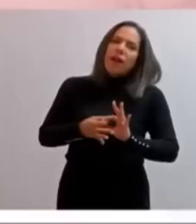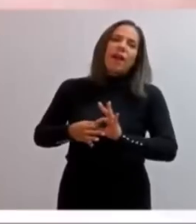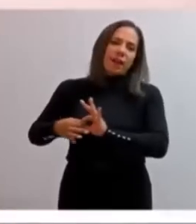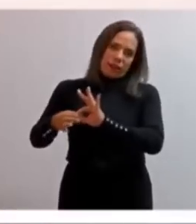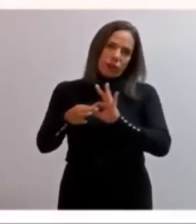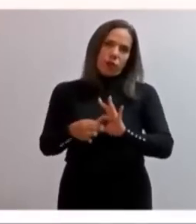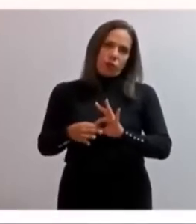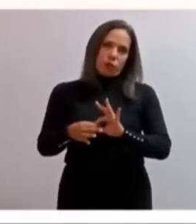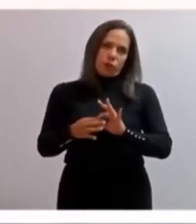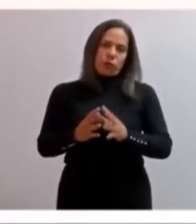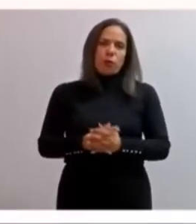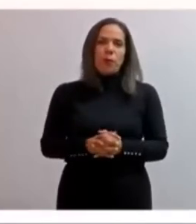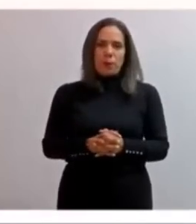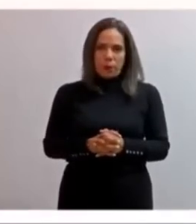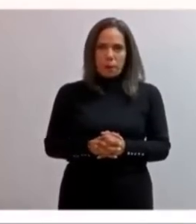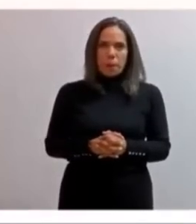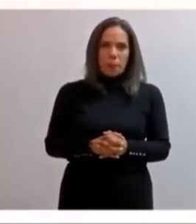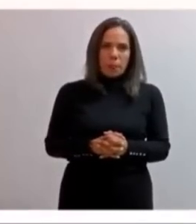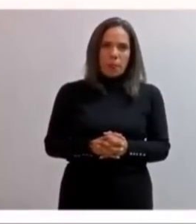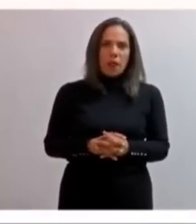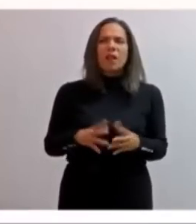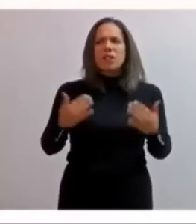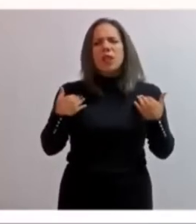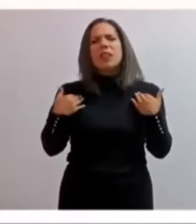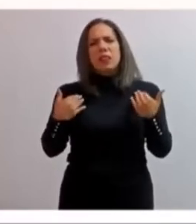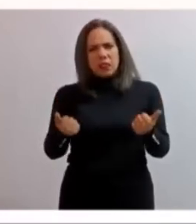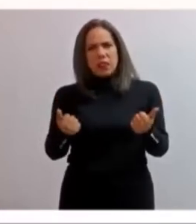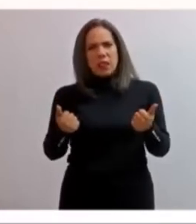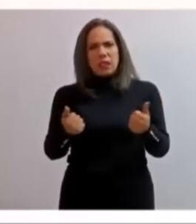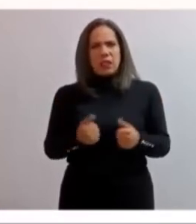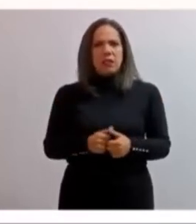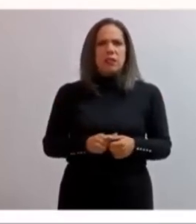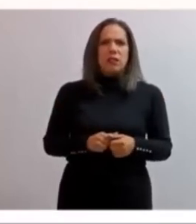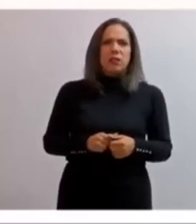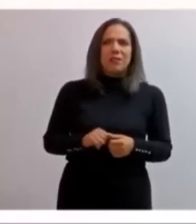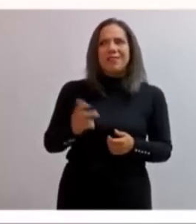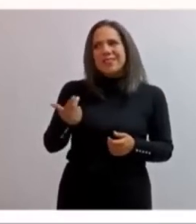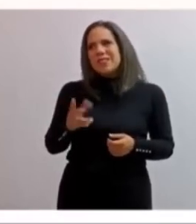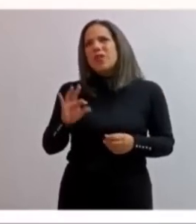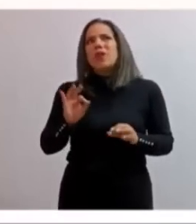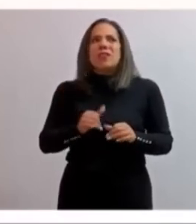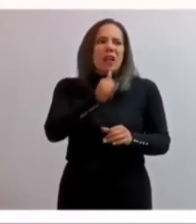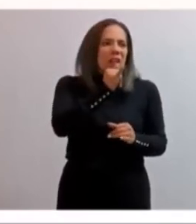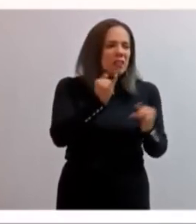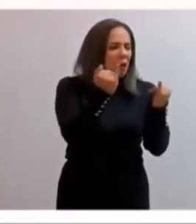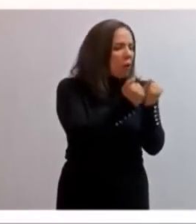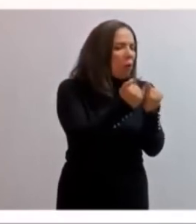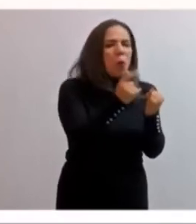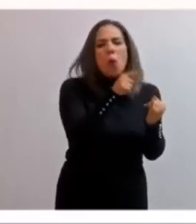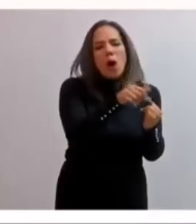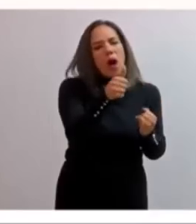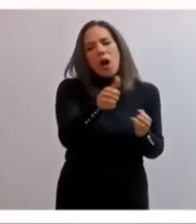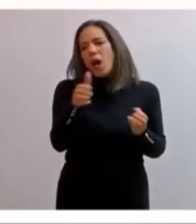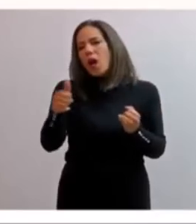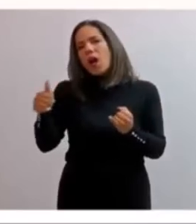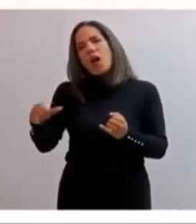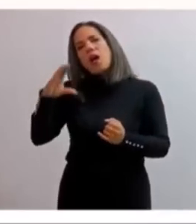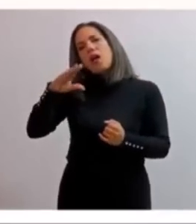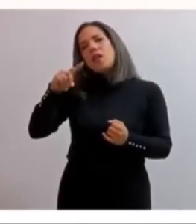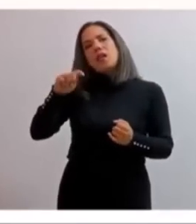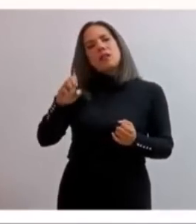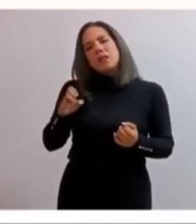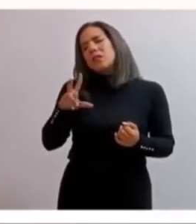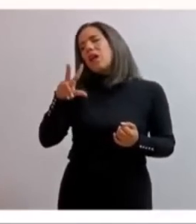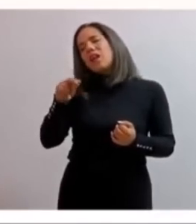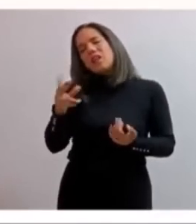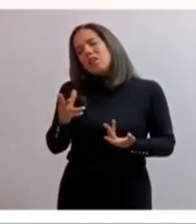en colegialidad. Yo entiendo que no podemos normar los consejos técnicos. Esto es, que hay